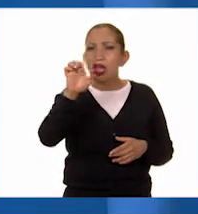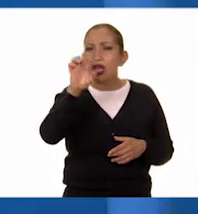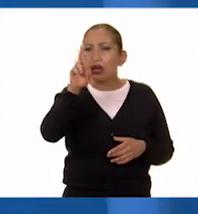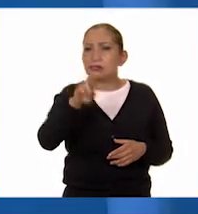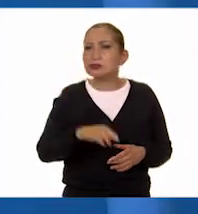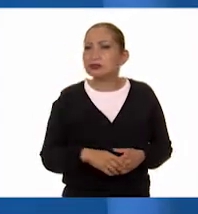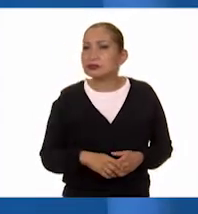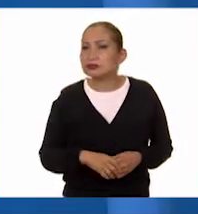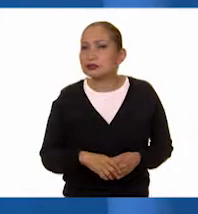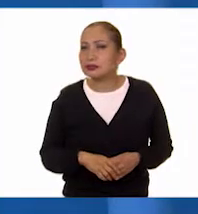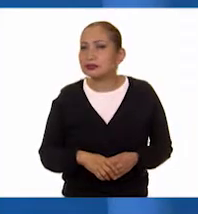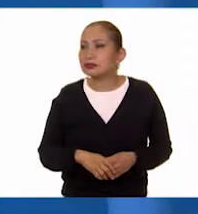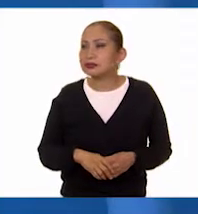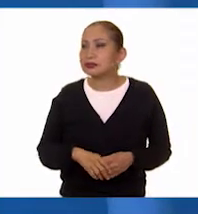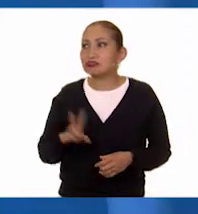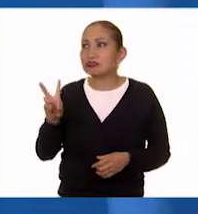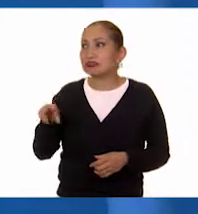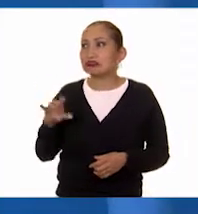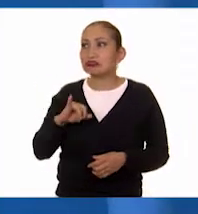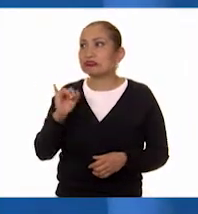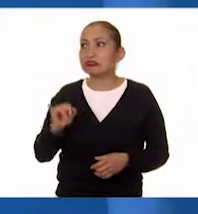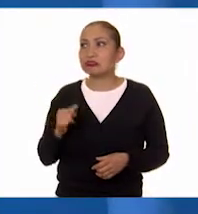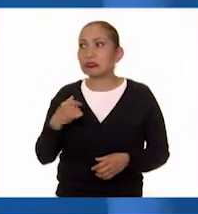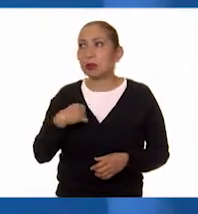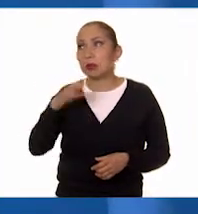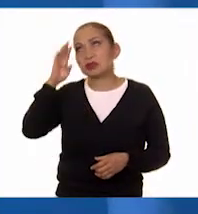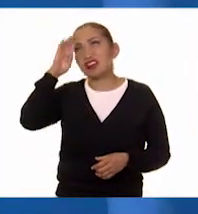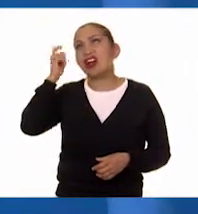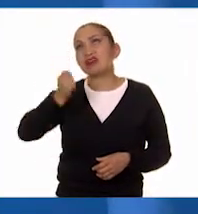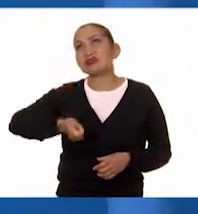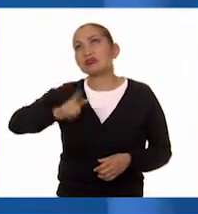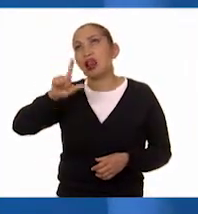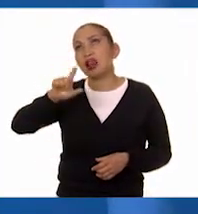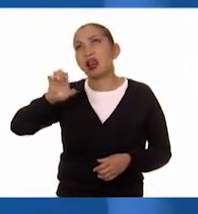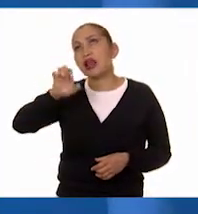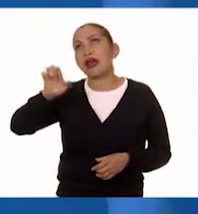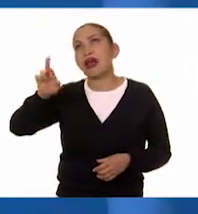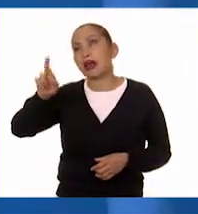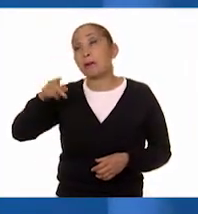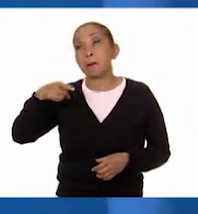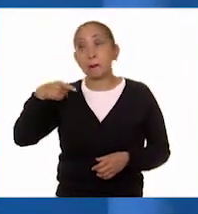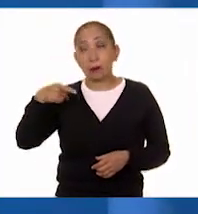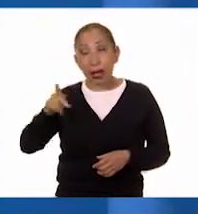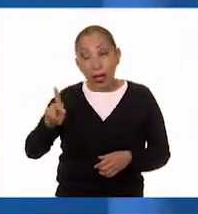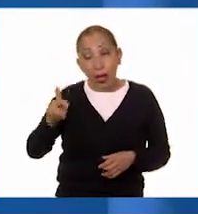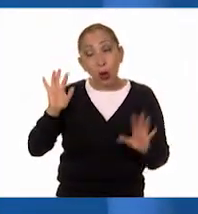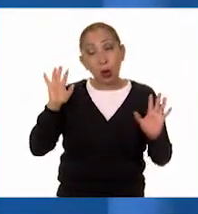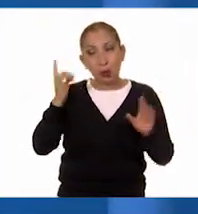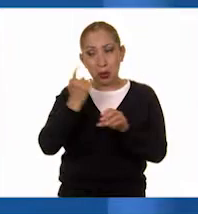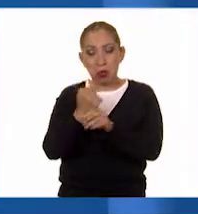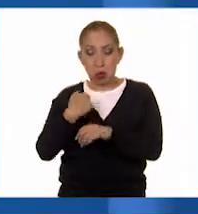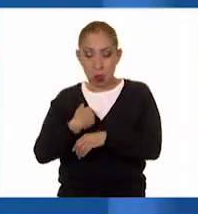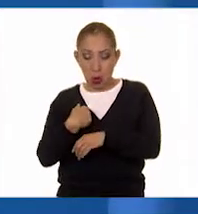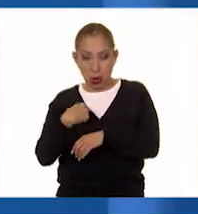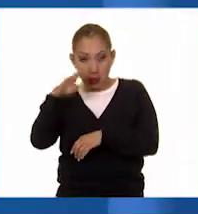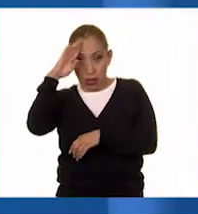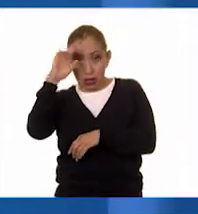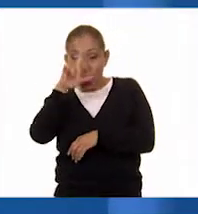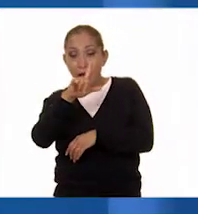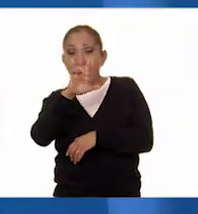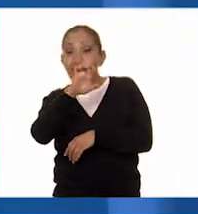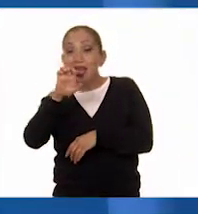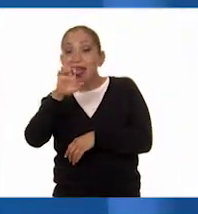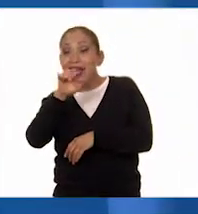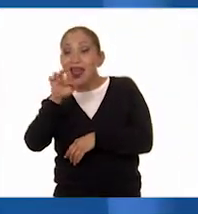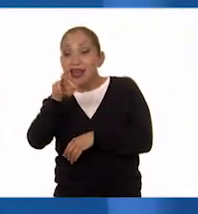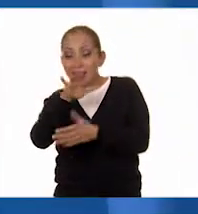Ay, pues la verdad es que no, nunca me había detenido a pensar en eso. Sin embargo, de entrada se me ocurre que leer